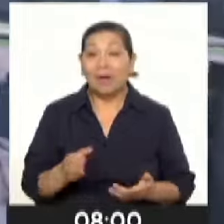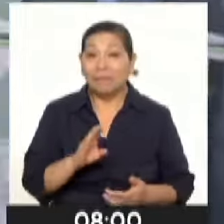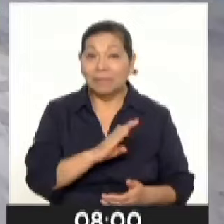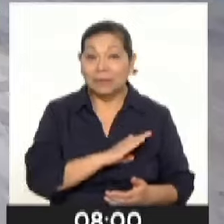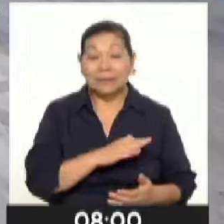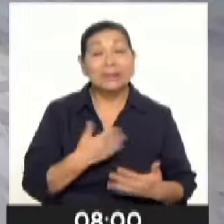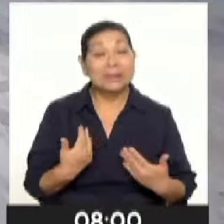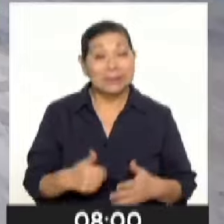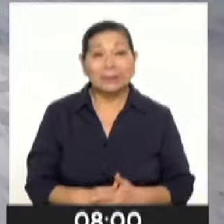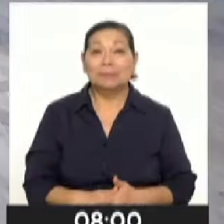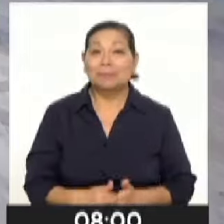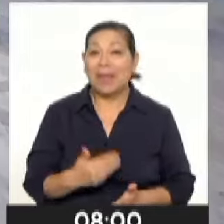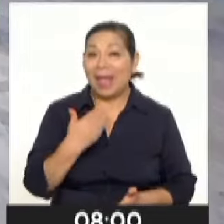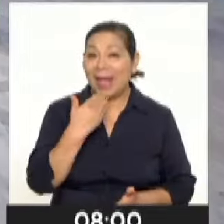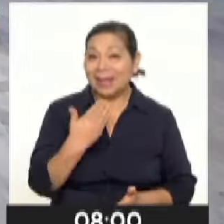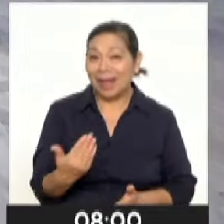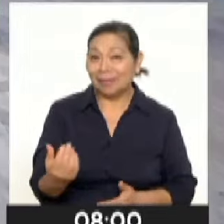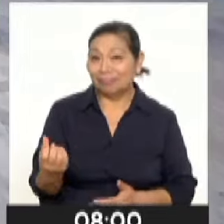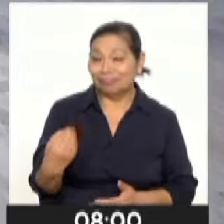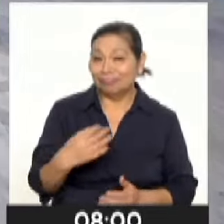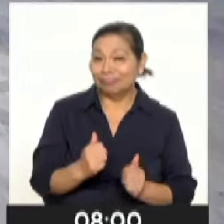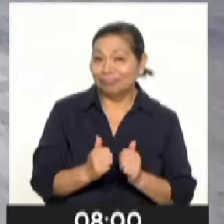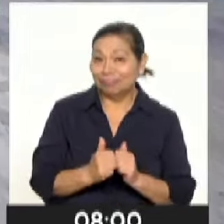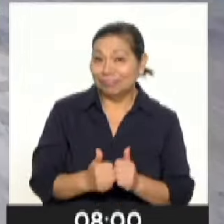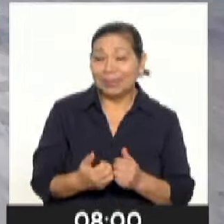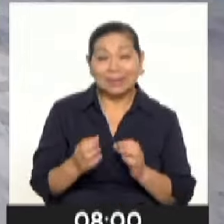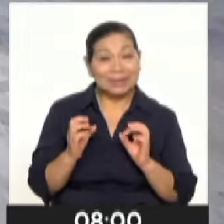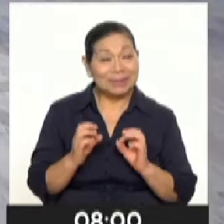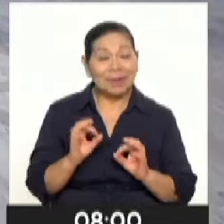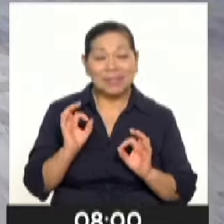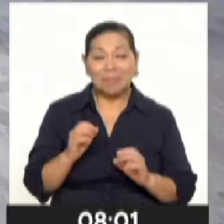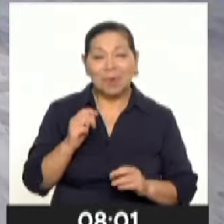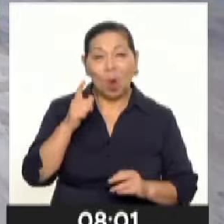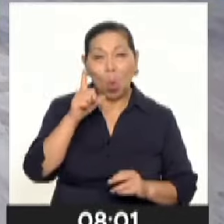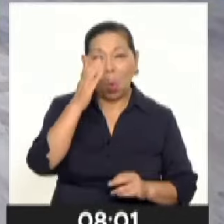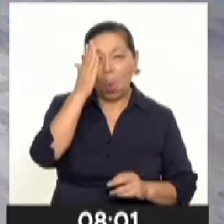¿no? Listo, Jorge. Muchas gracias por acompañarnos, como siempre, todos